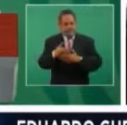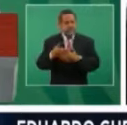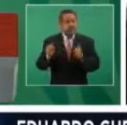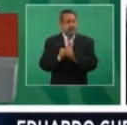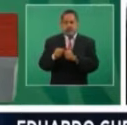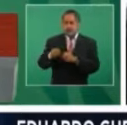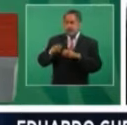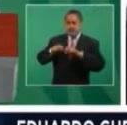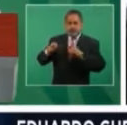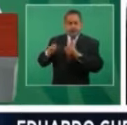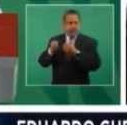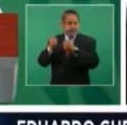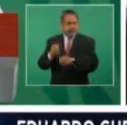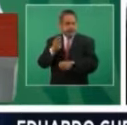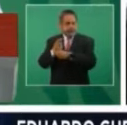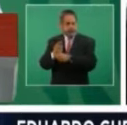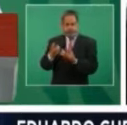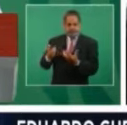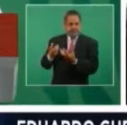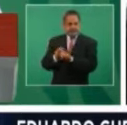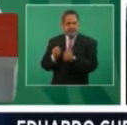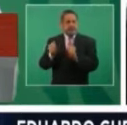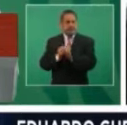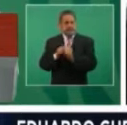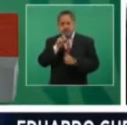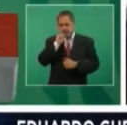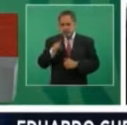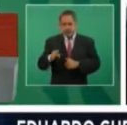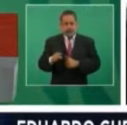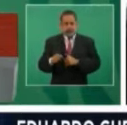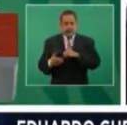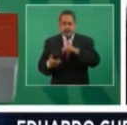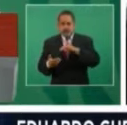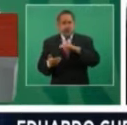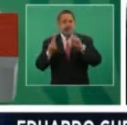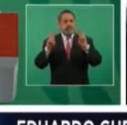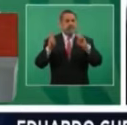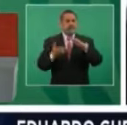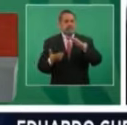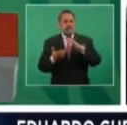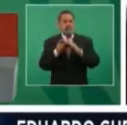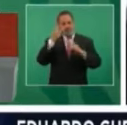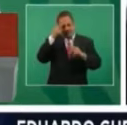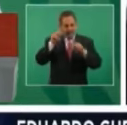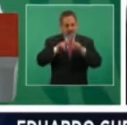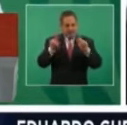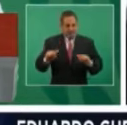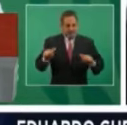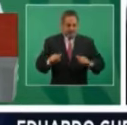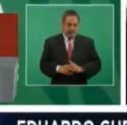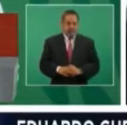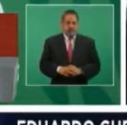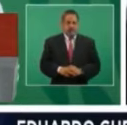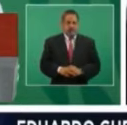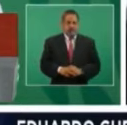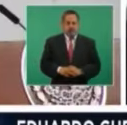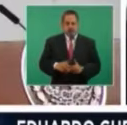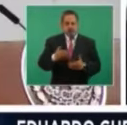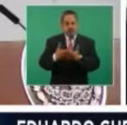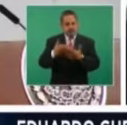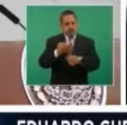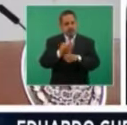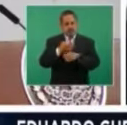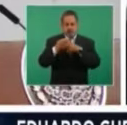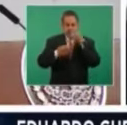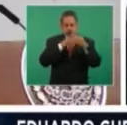etcétera más bien al contrario no sigue un poquito la lógica de apagafuegos una